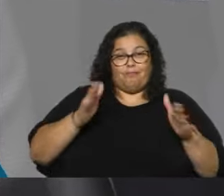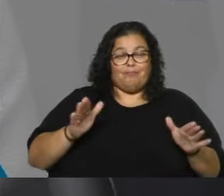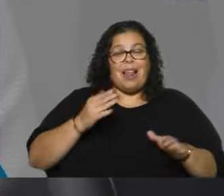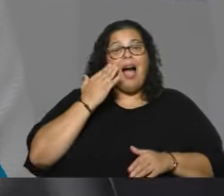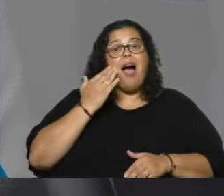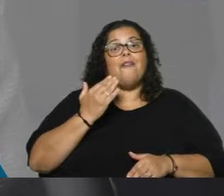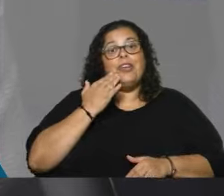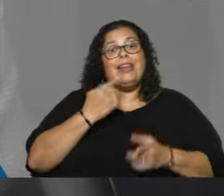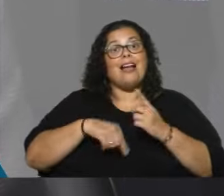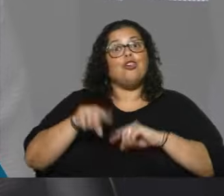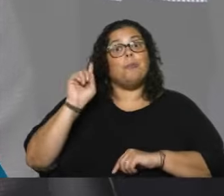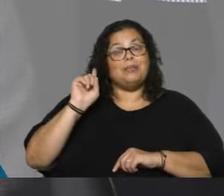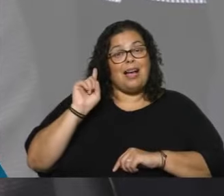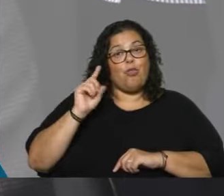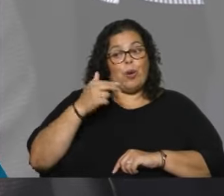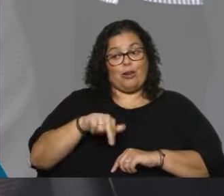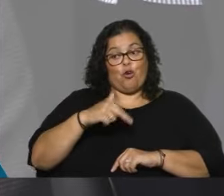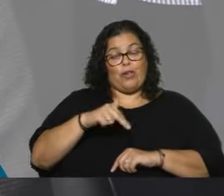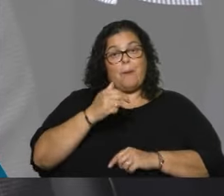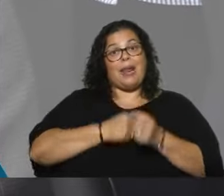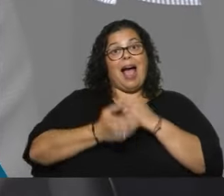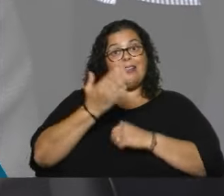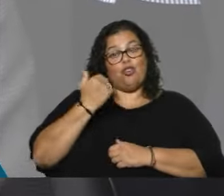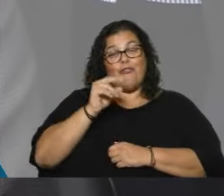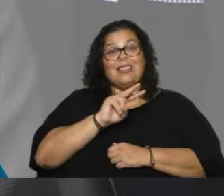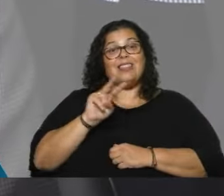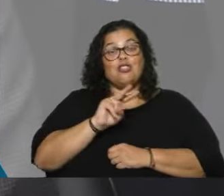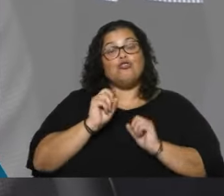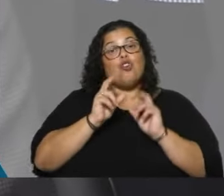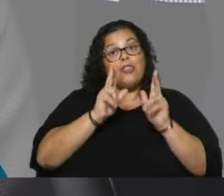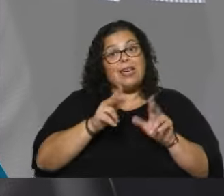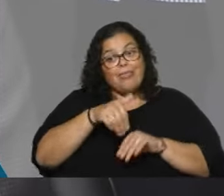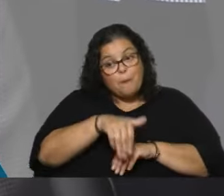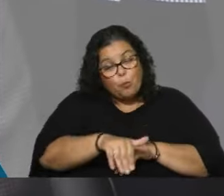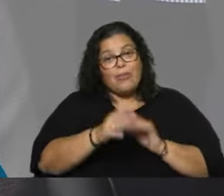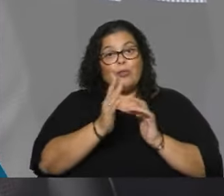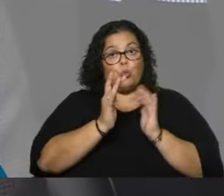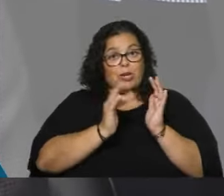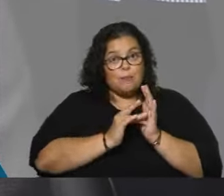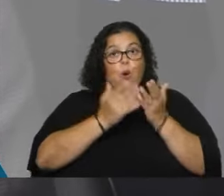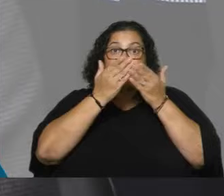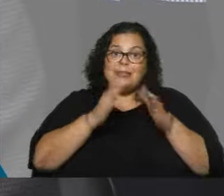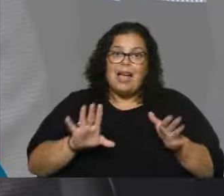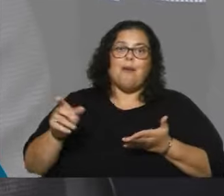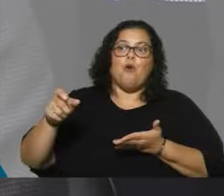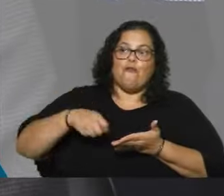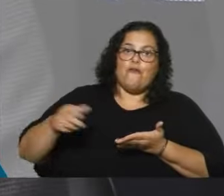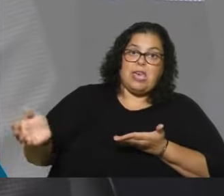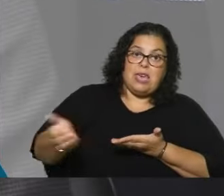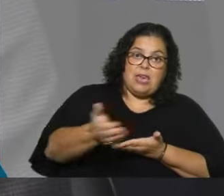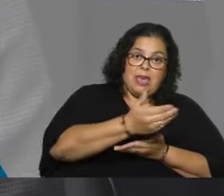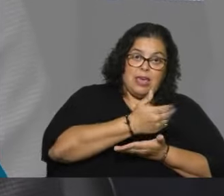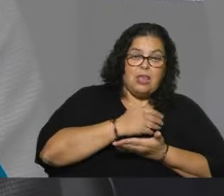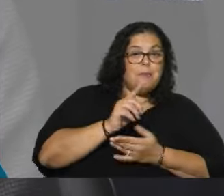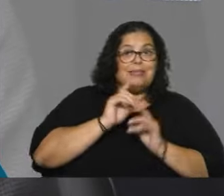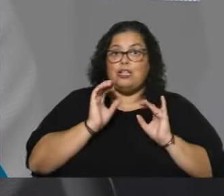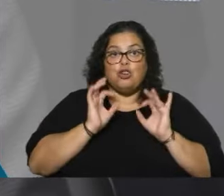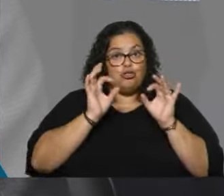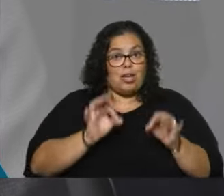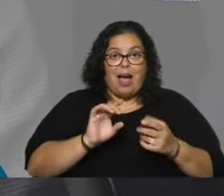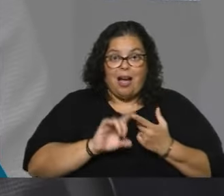yo en noviembre del 22 dije enseguida de Semana Santa comenzamos con la recolección de firmas si no se llega a un